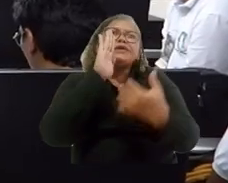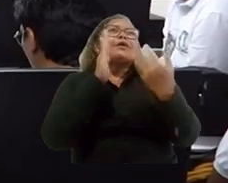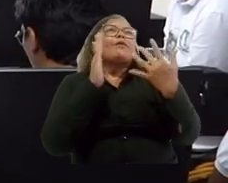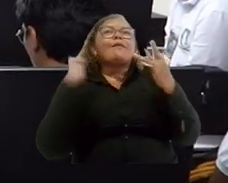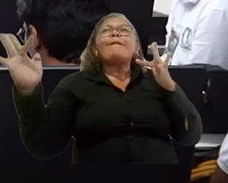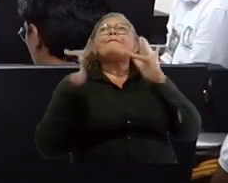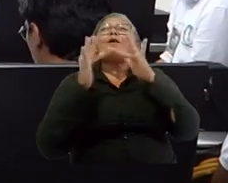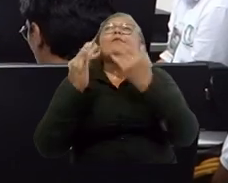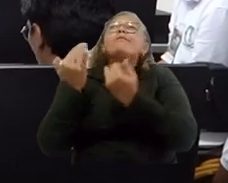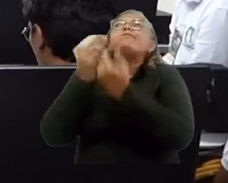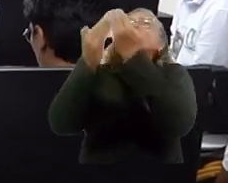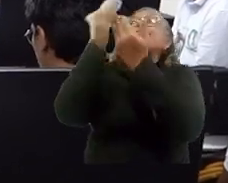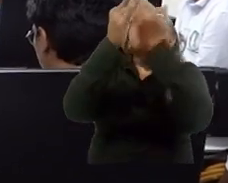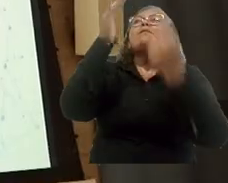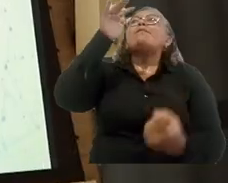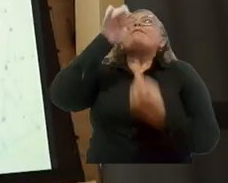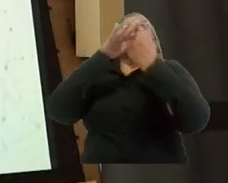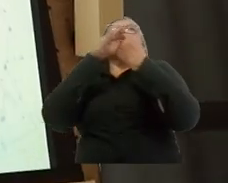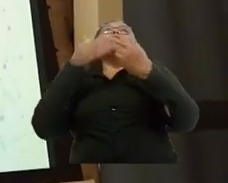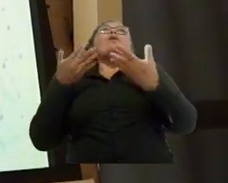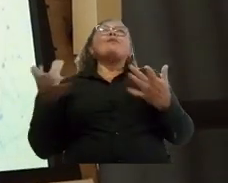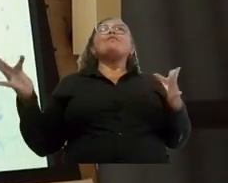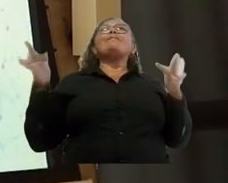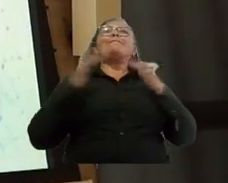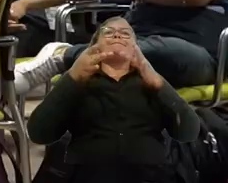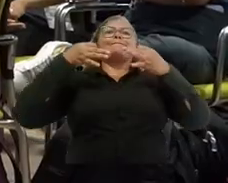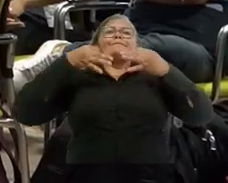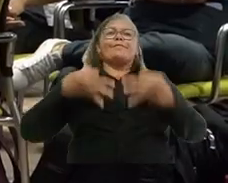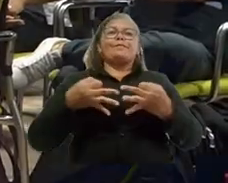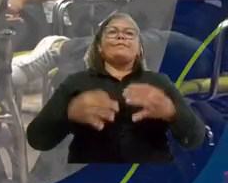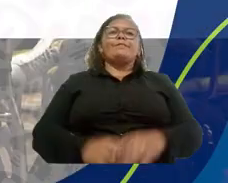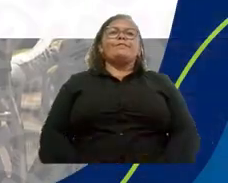políticas educativas pueden responder a las demandas emergentes de la